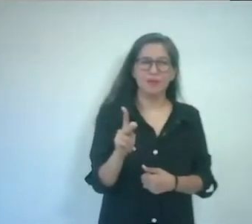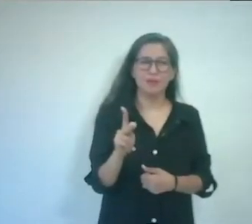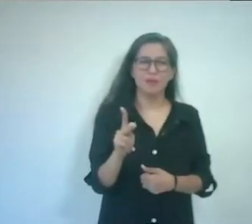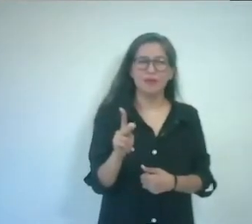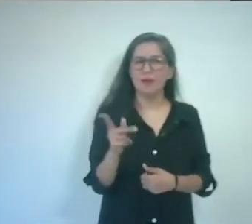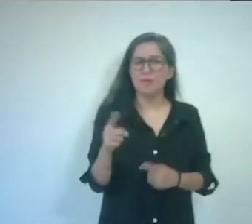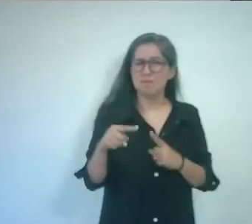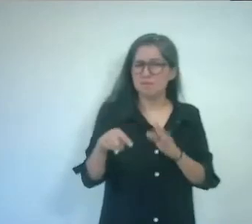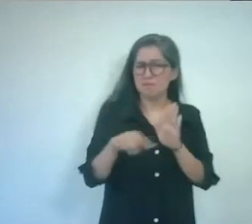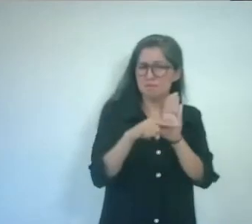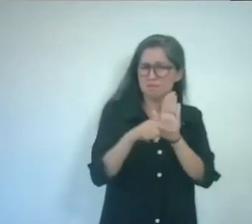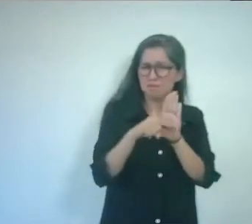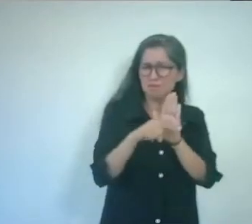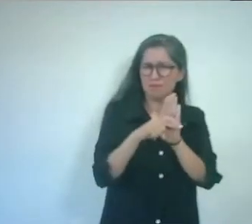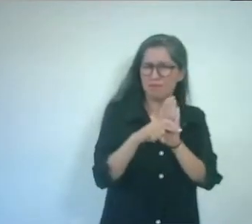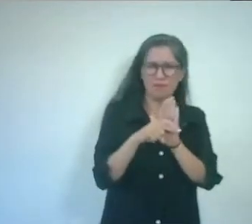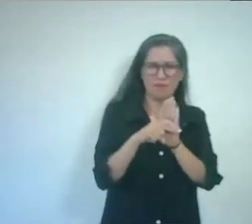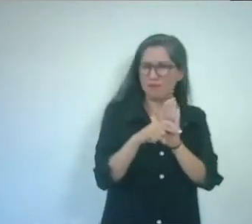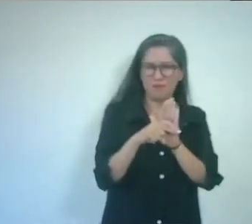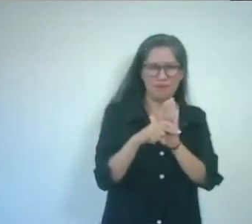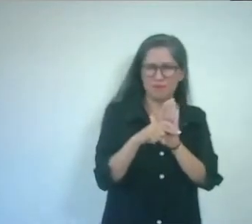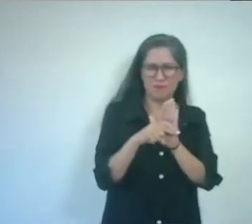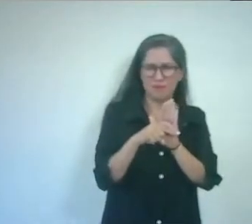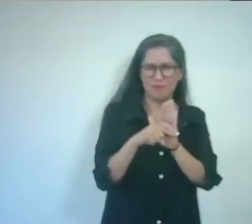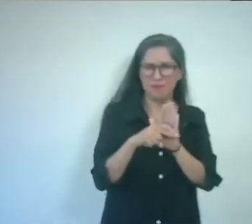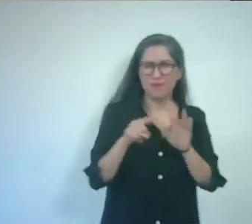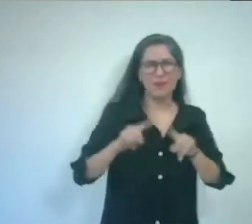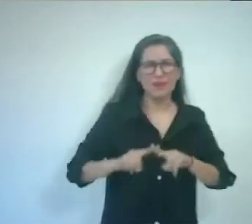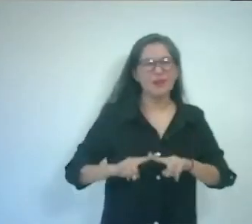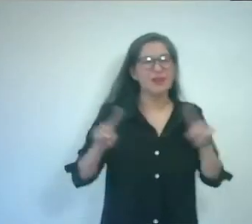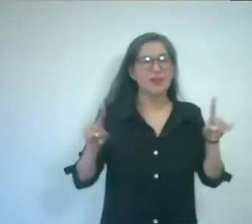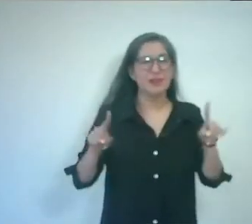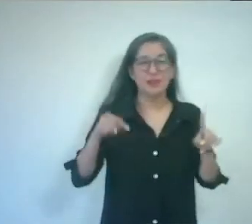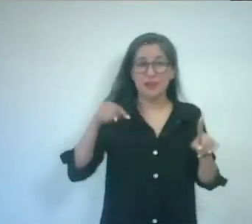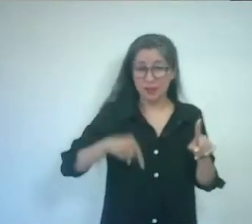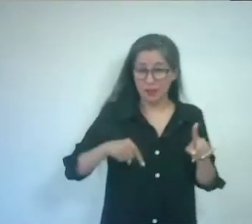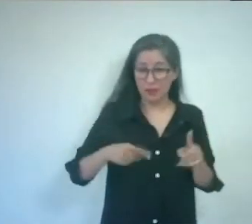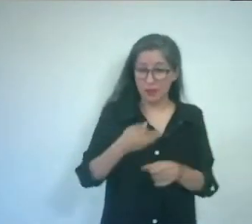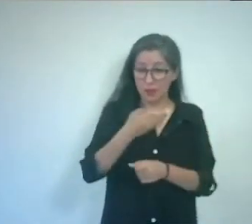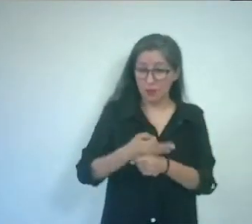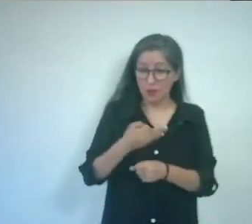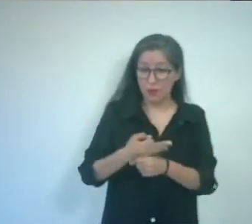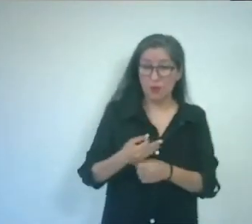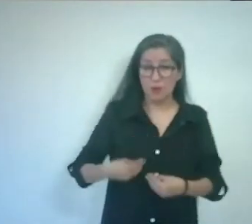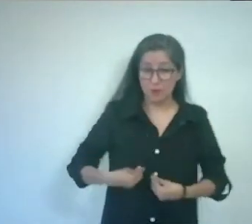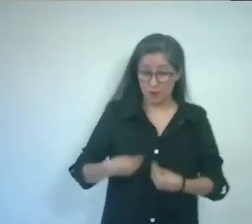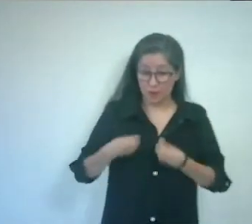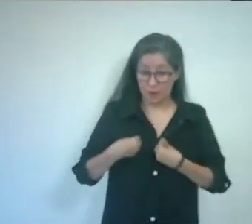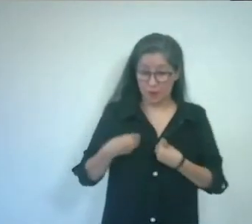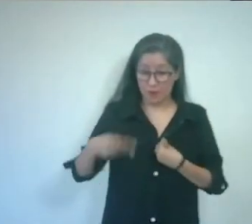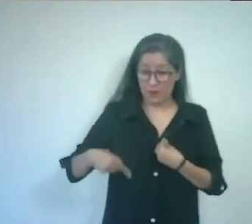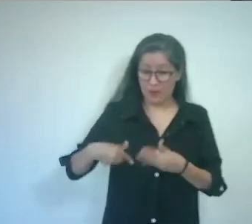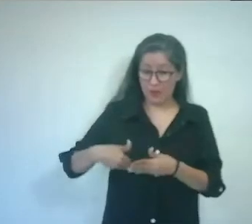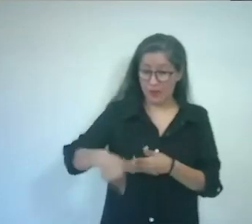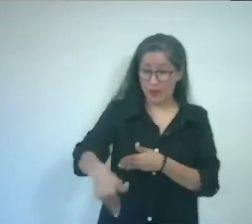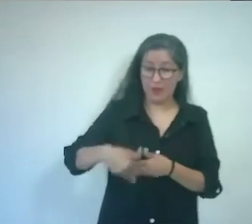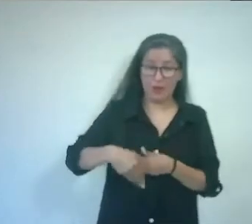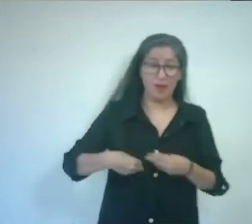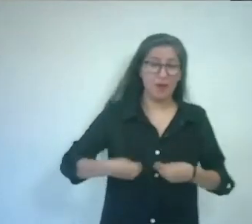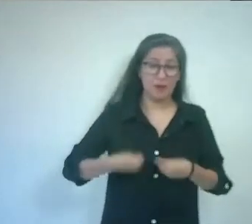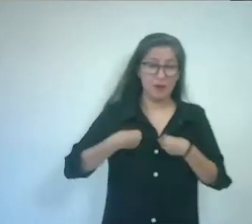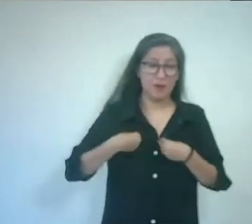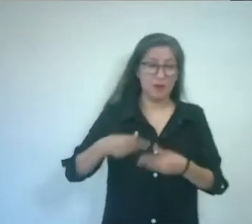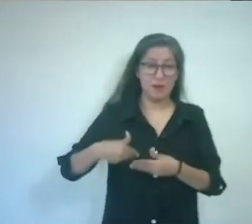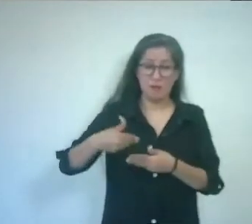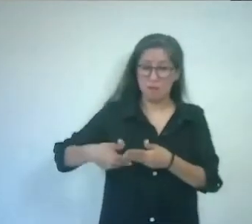algo negativo, por todo lo contrario, los frutos de lo que estamos a punto de vivir y que viviremos en las próximas horas se estarán